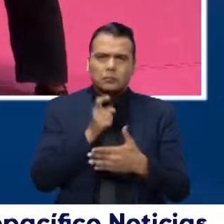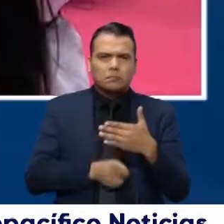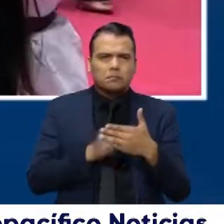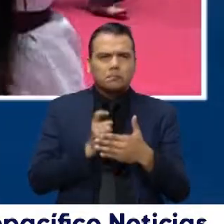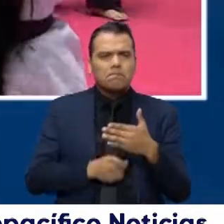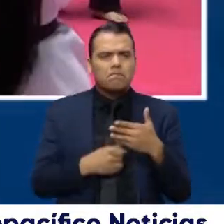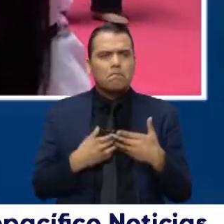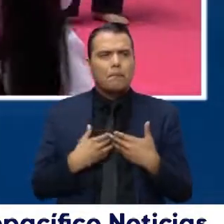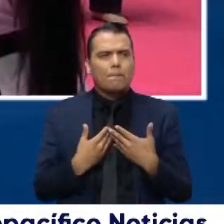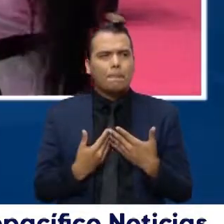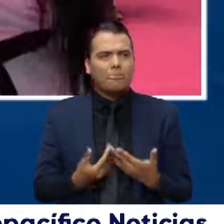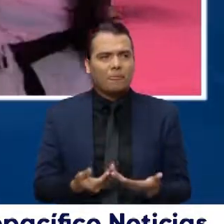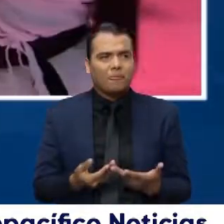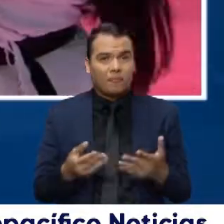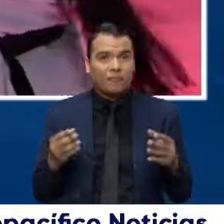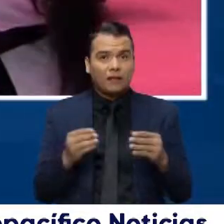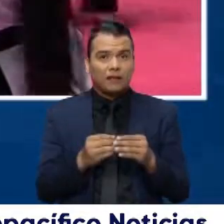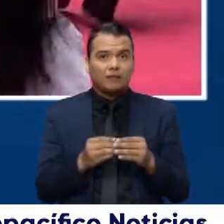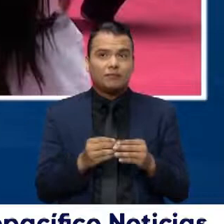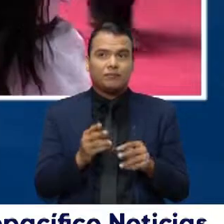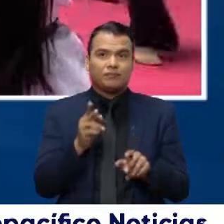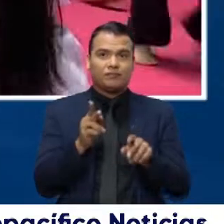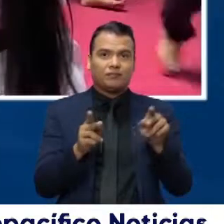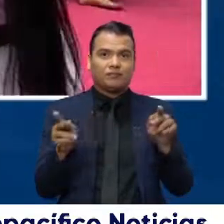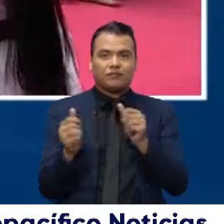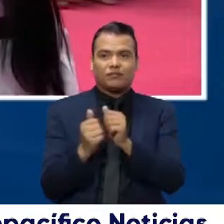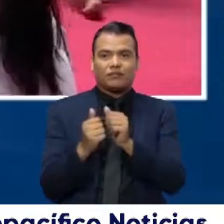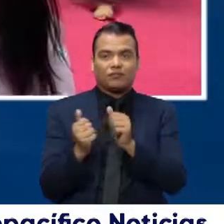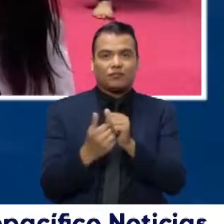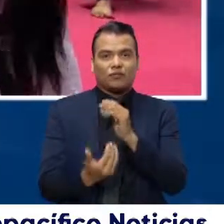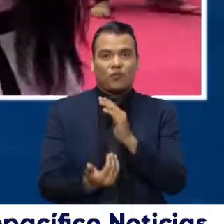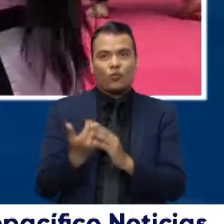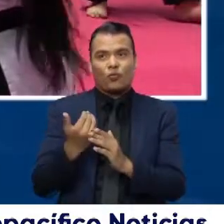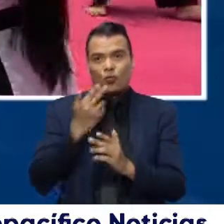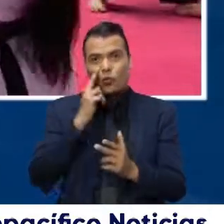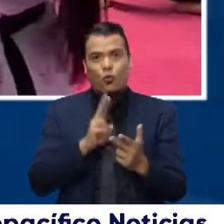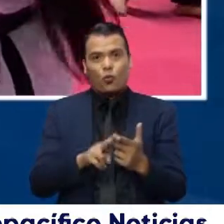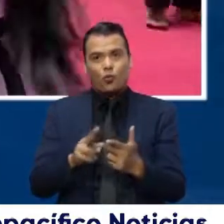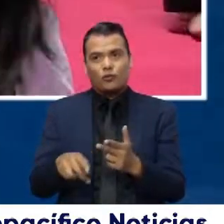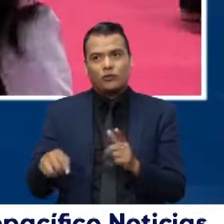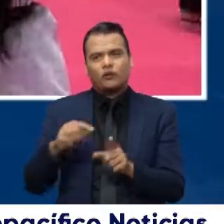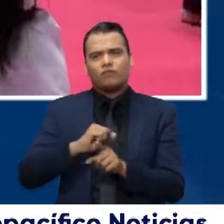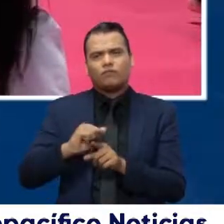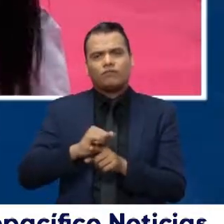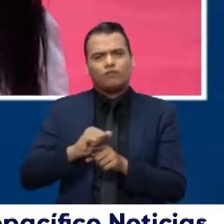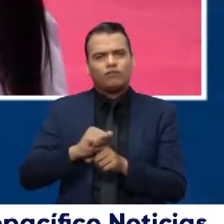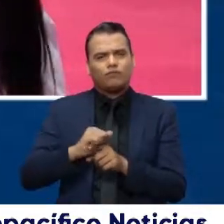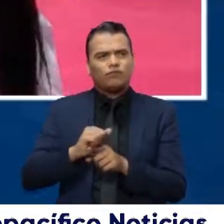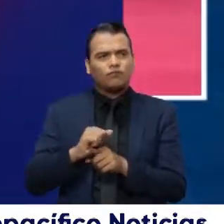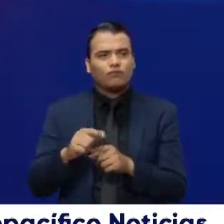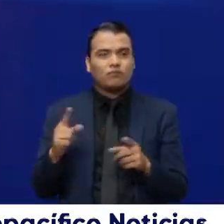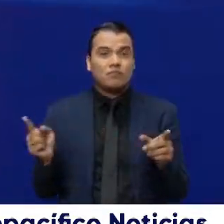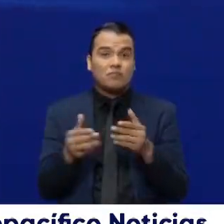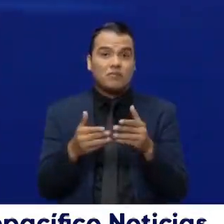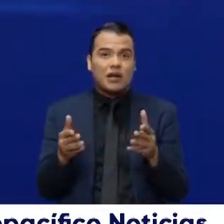es un convivio con compañeros que ellos no conocen. Ellos practican siempre en su mismo ambiente, con sus mismos compañeros en Panamá, por